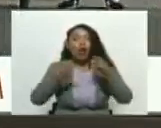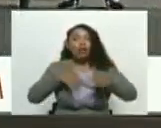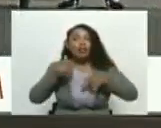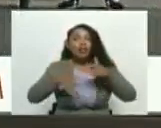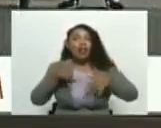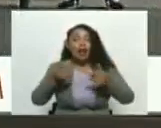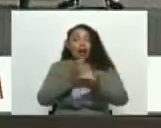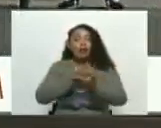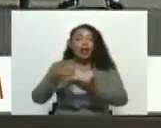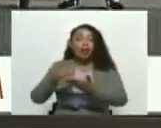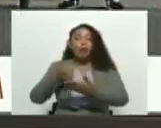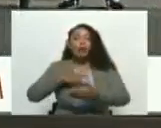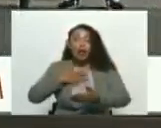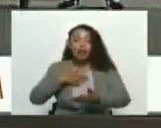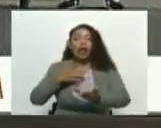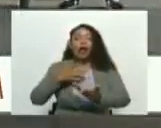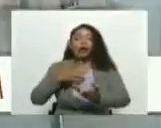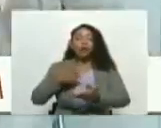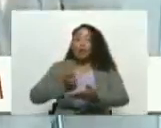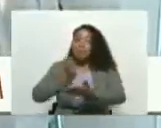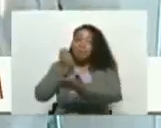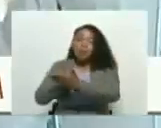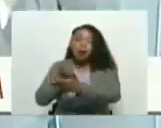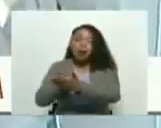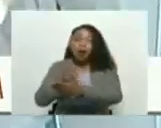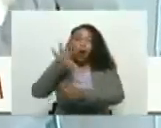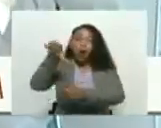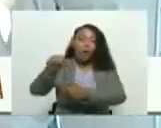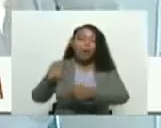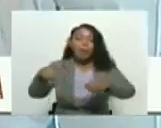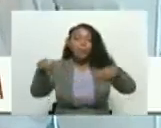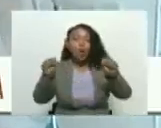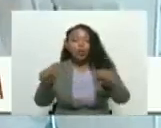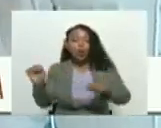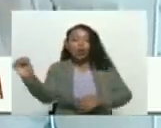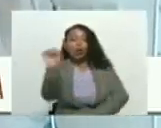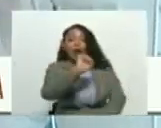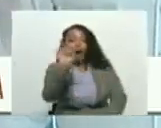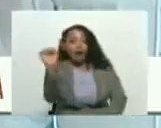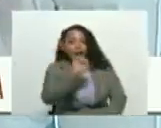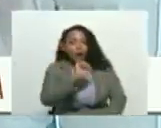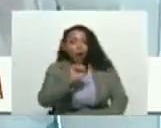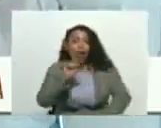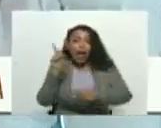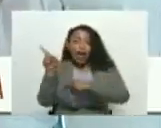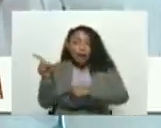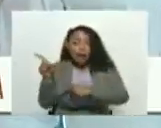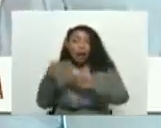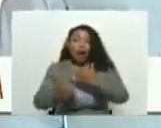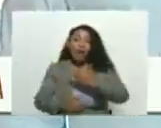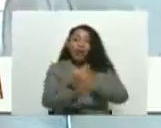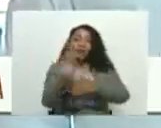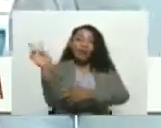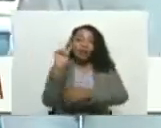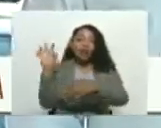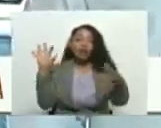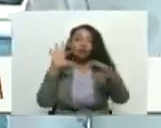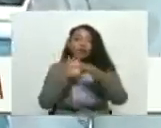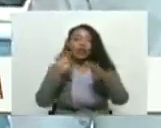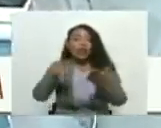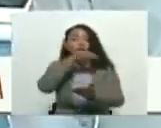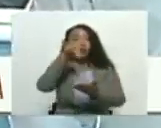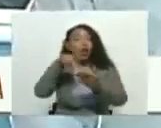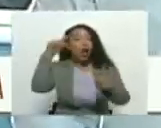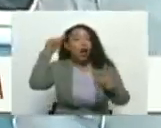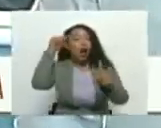que sea financiado la adquisición de motocicletas, de carros, y así avanza Venezuela en unión nacional